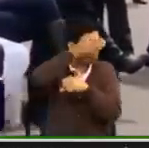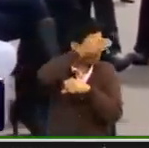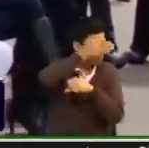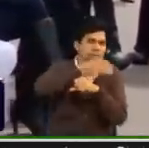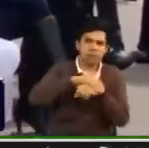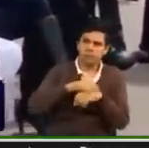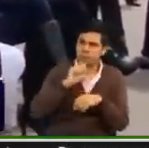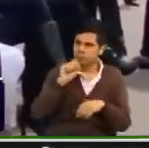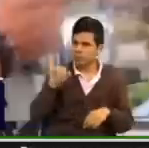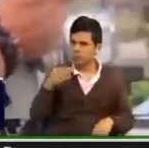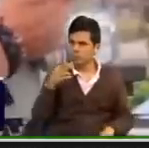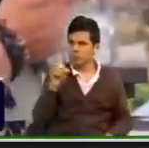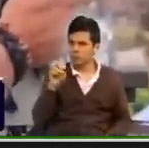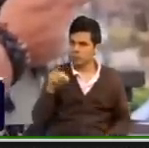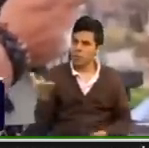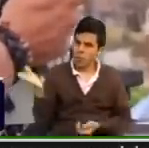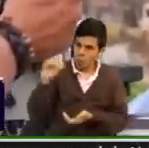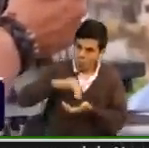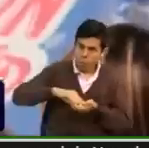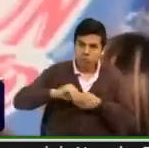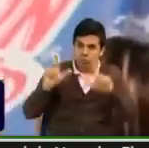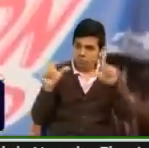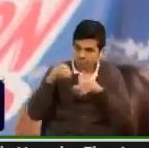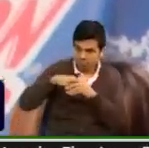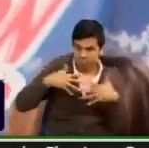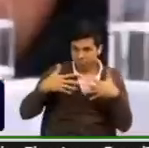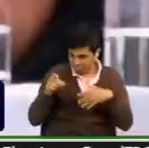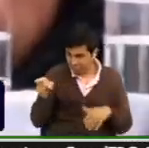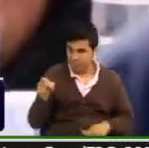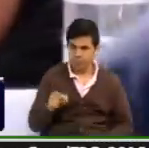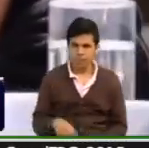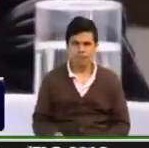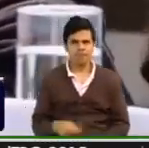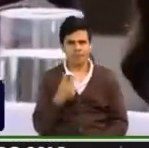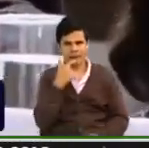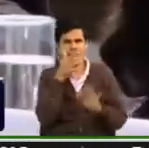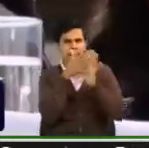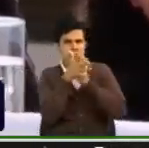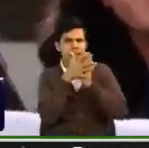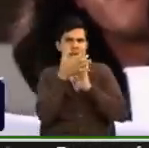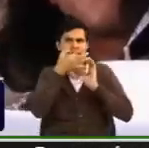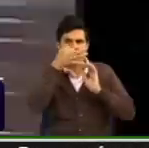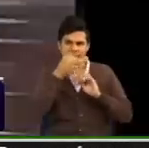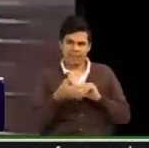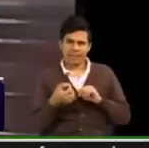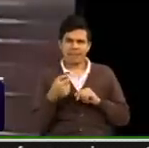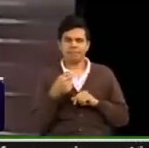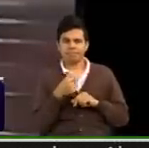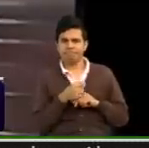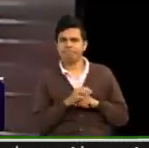ver a John Alexander en la televisión nuevamente? Yo te voy a ser muy sincero, yo pienso que